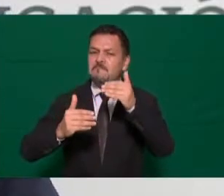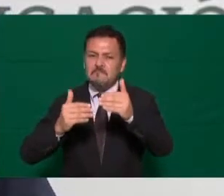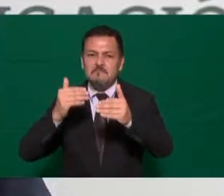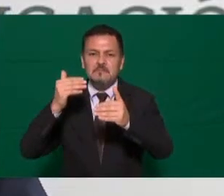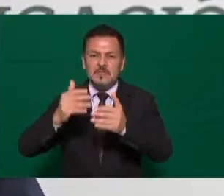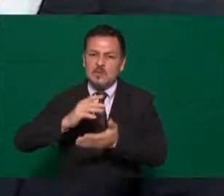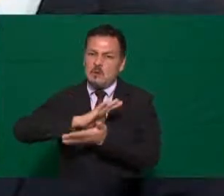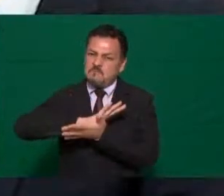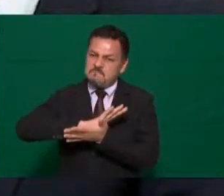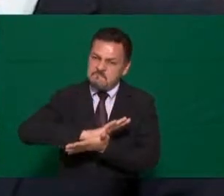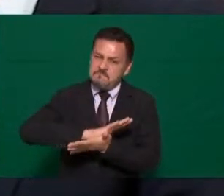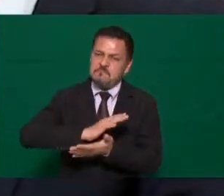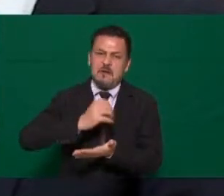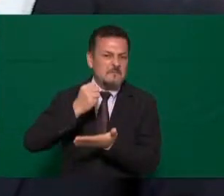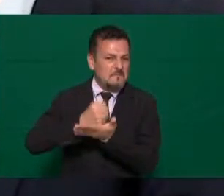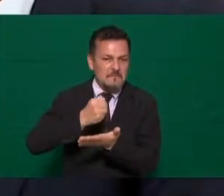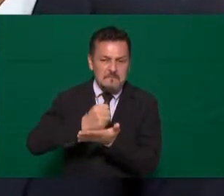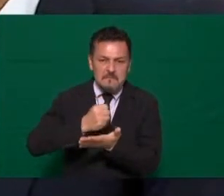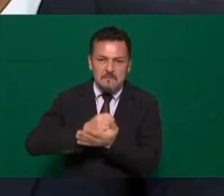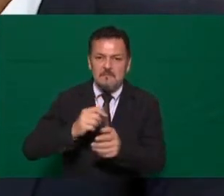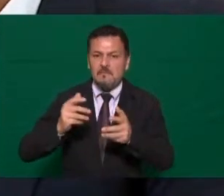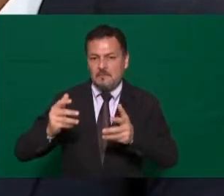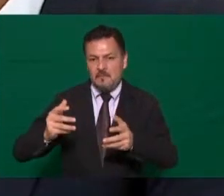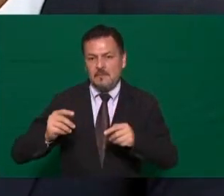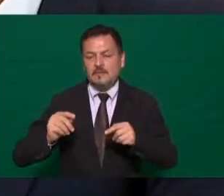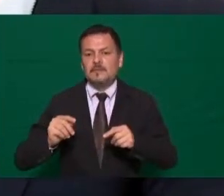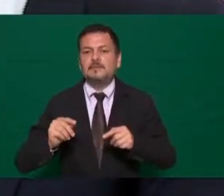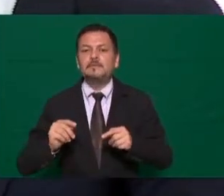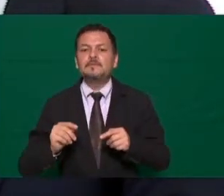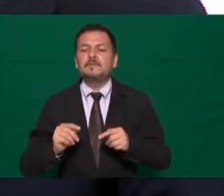imponer la